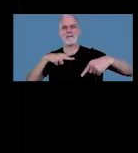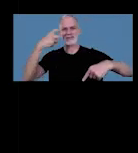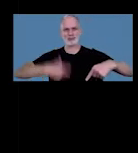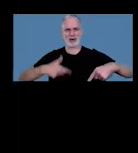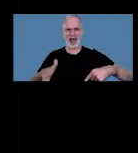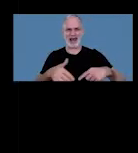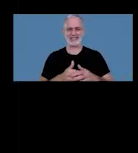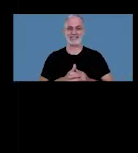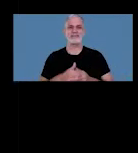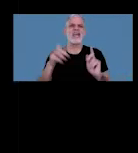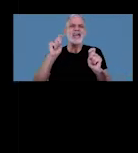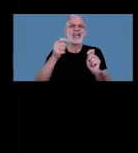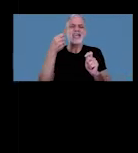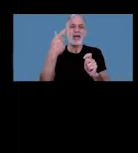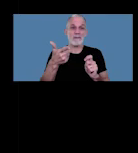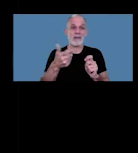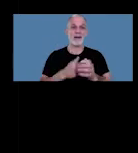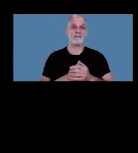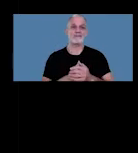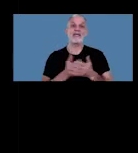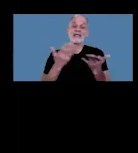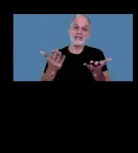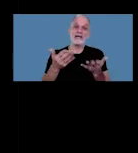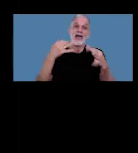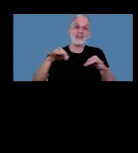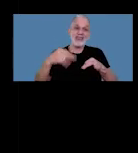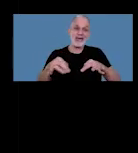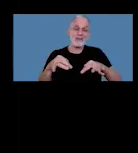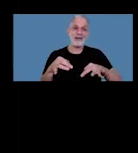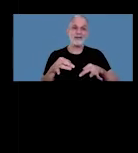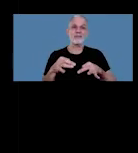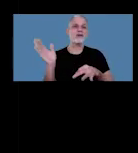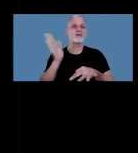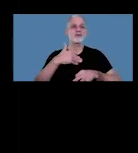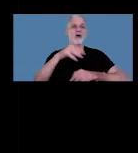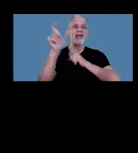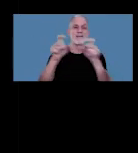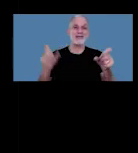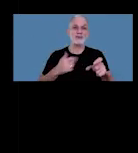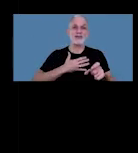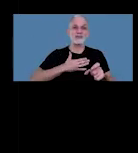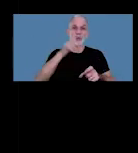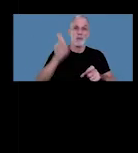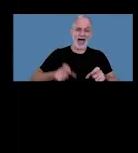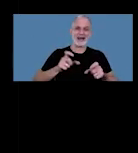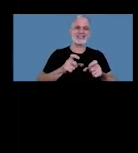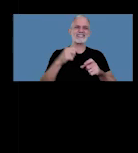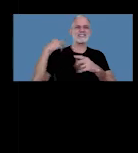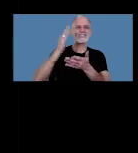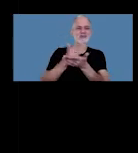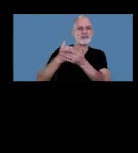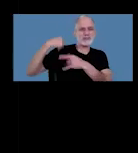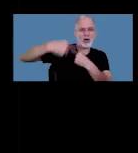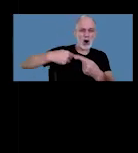¿Quiénes lo van a tener que usar? Y bueno, van a tener que usarlo todas las personas humanas y sucesiones indivisas que presenten